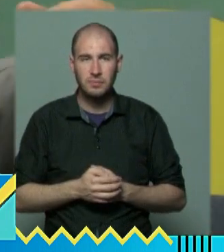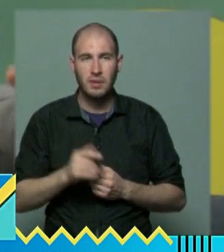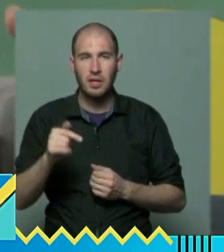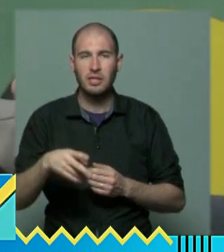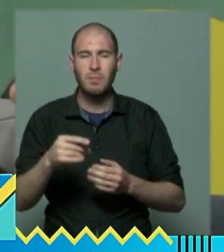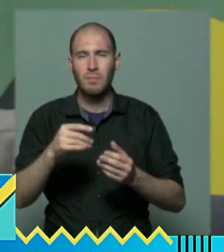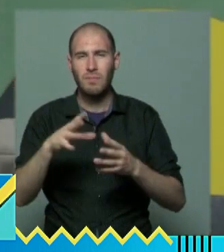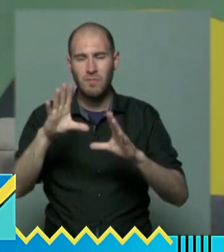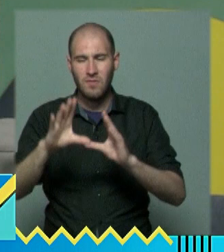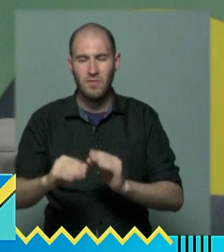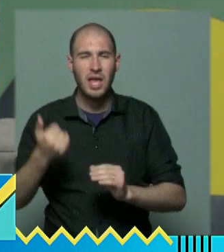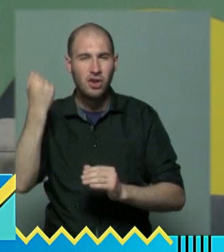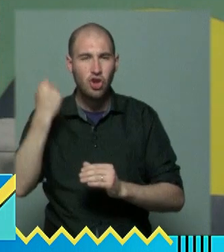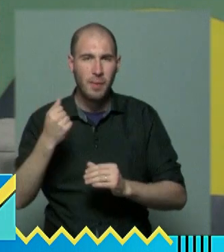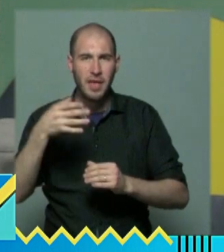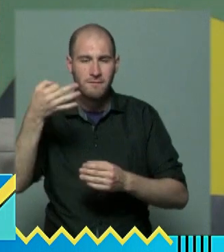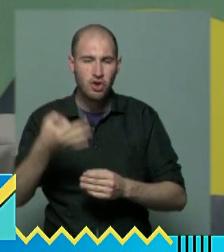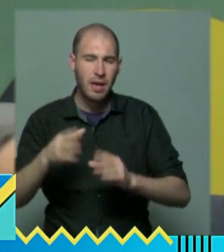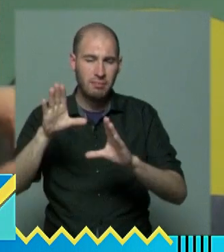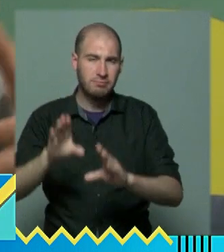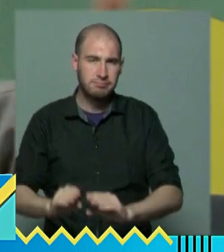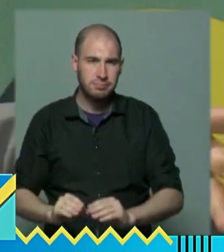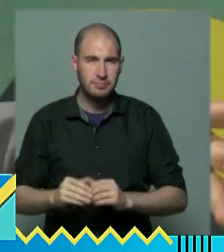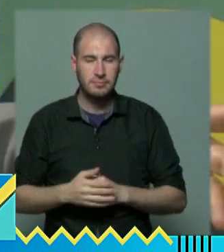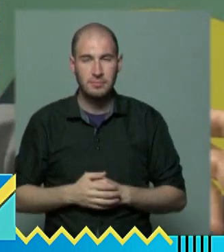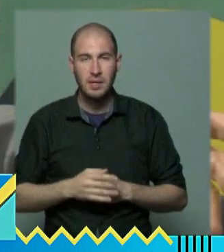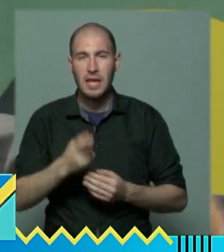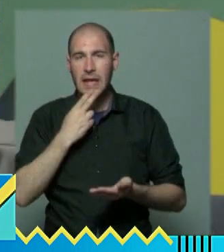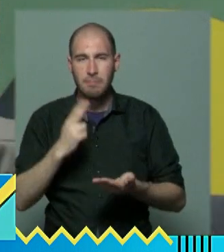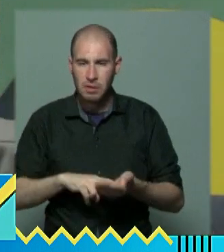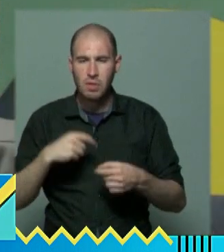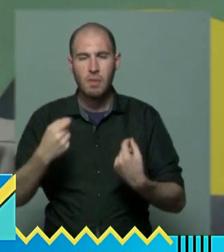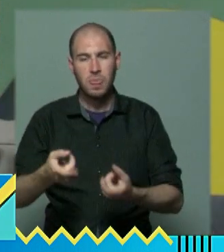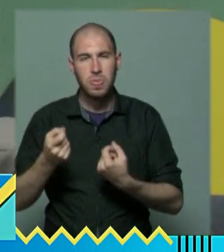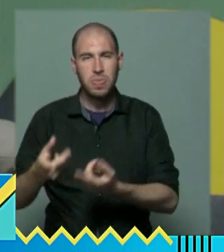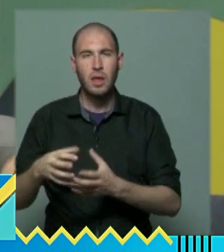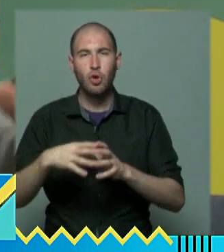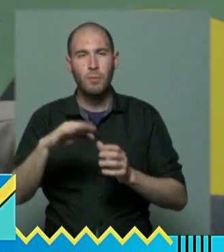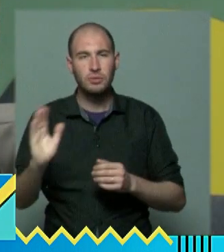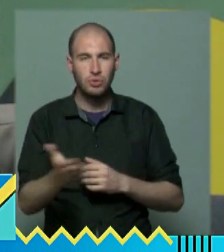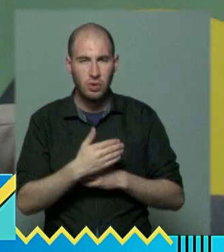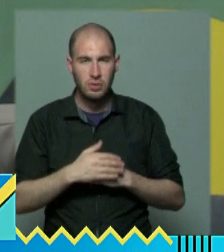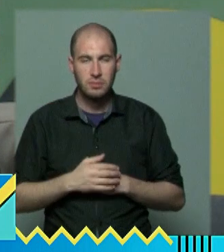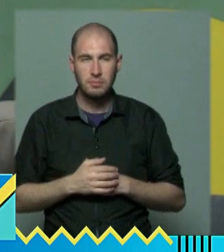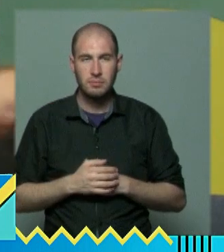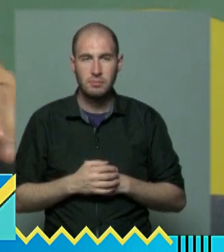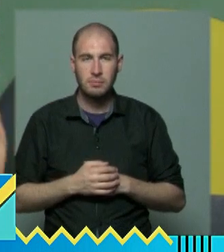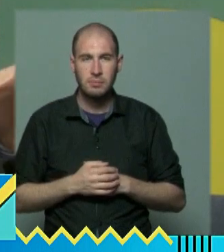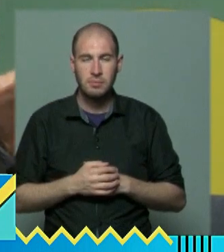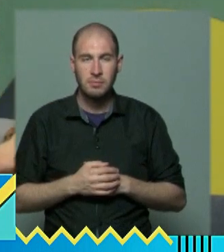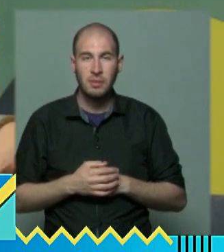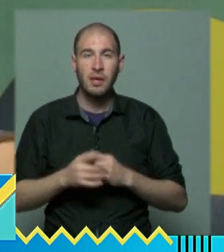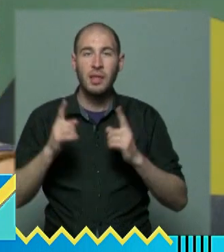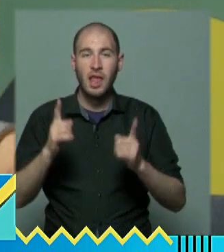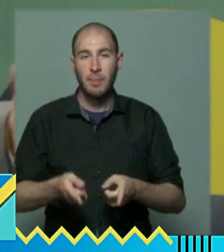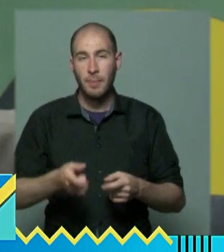este debilitamiento de la economía formal de la Argentina, cargando de impuestos a todos los sectores, generando,